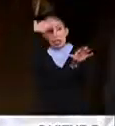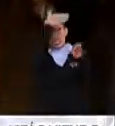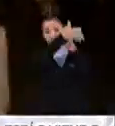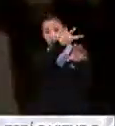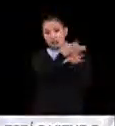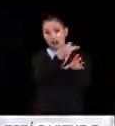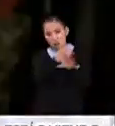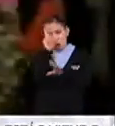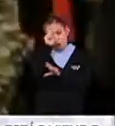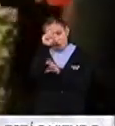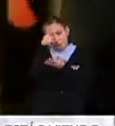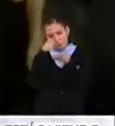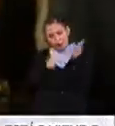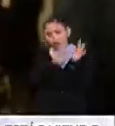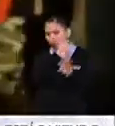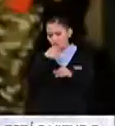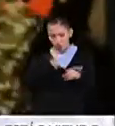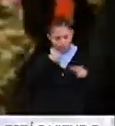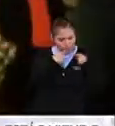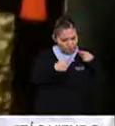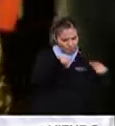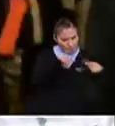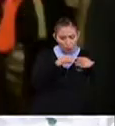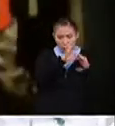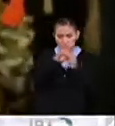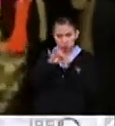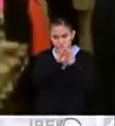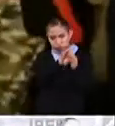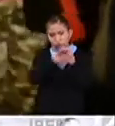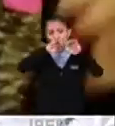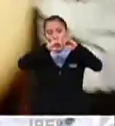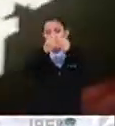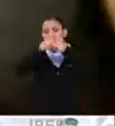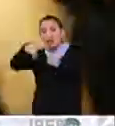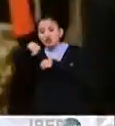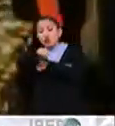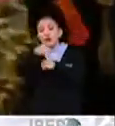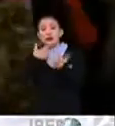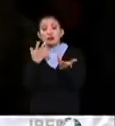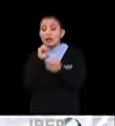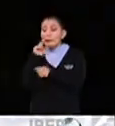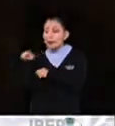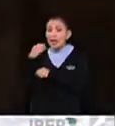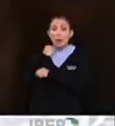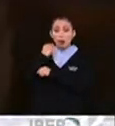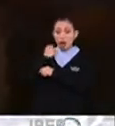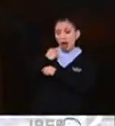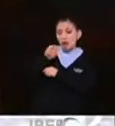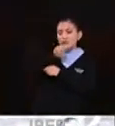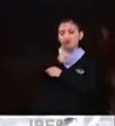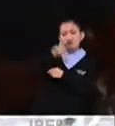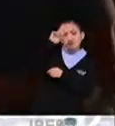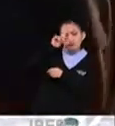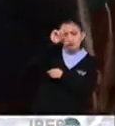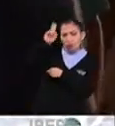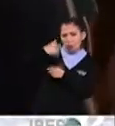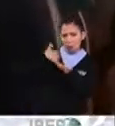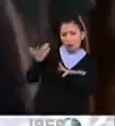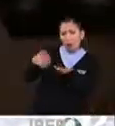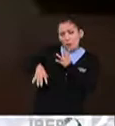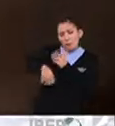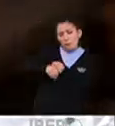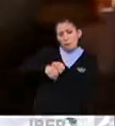pues una serie de consejos. Todo esto lo trabajamos con una coalición de organizaciones, con una coalición también de abogados que de manera pro